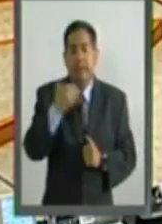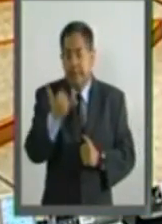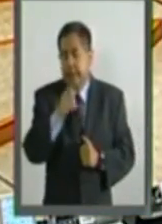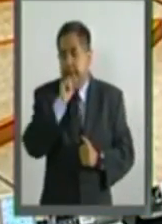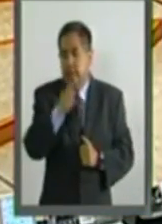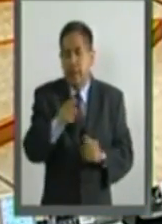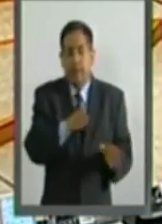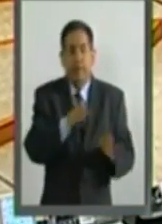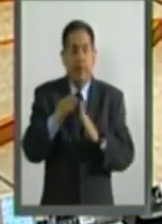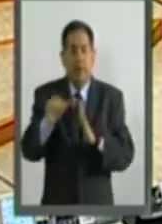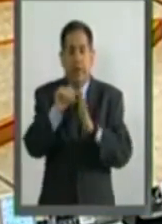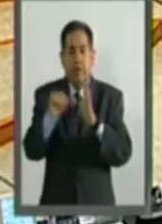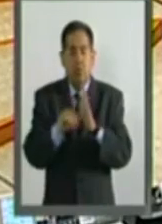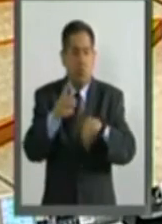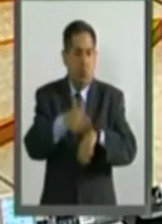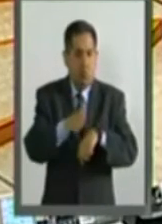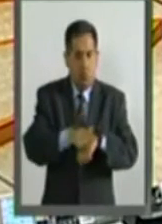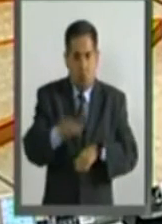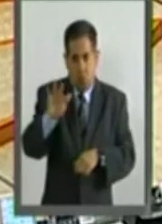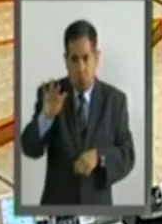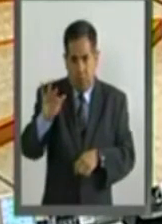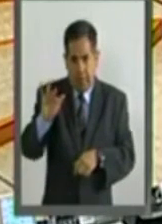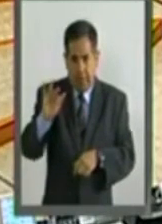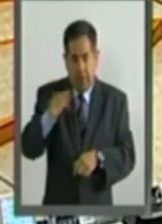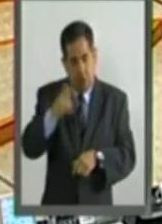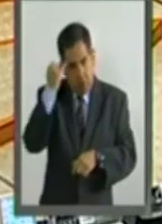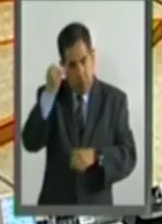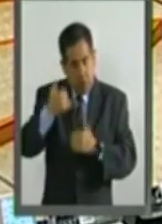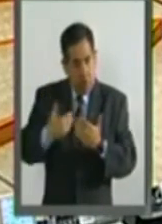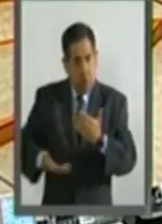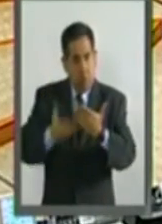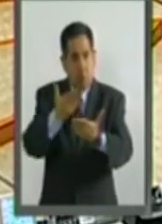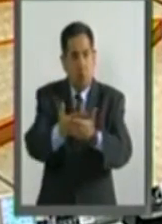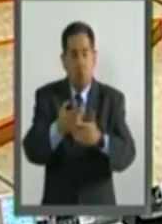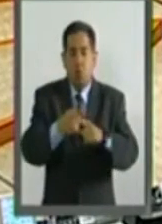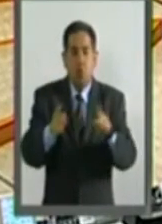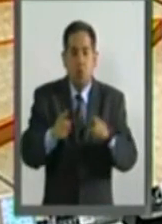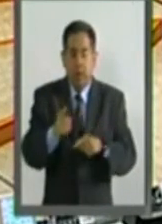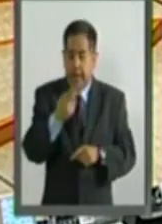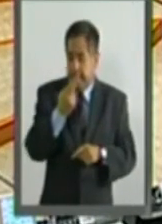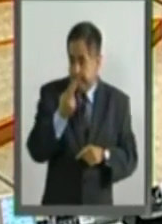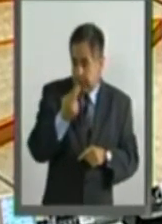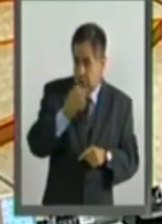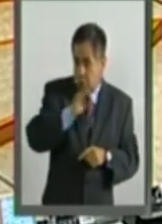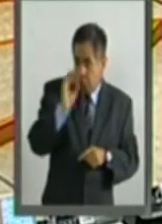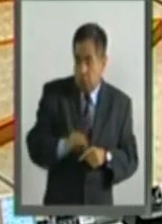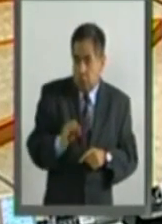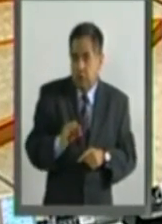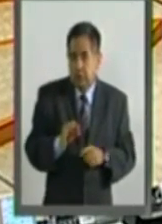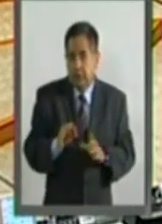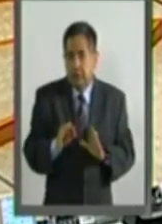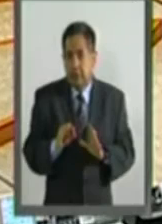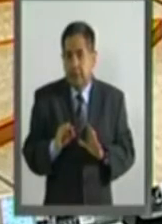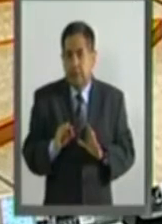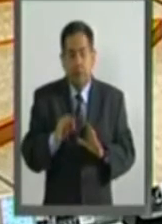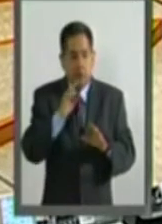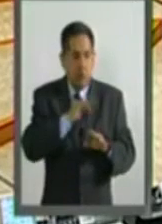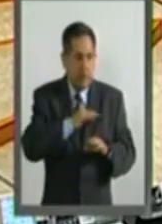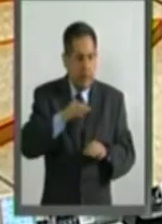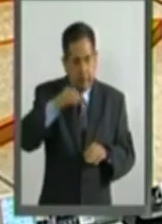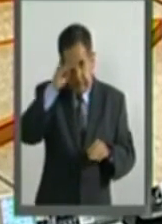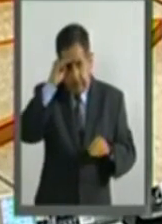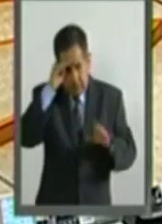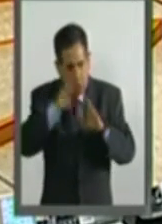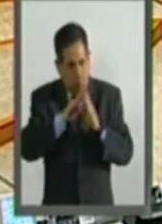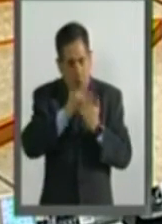en el artículo 40 propongo que en lugar del 25%, tomando en cuenta